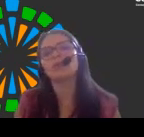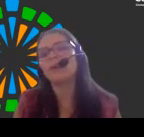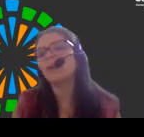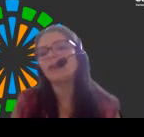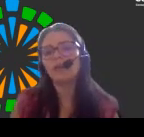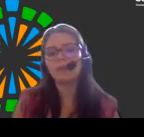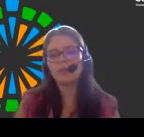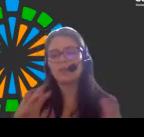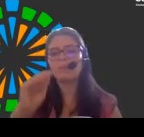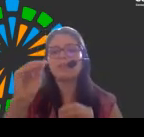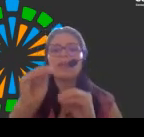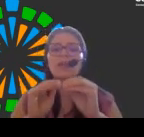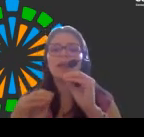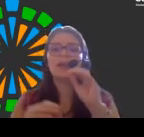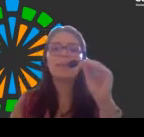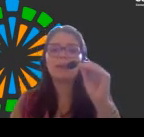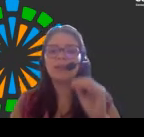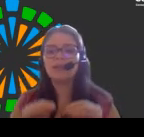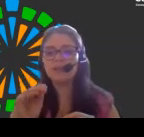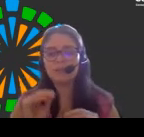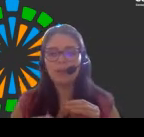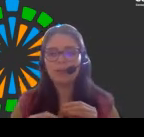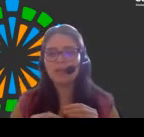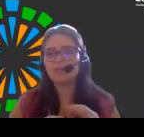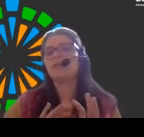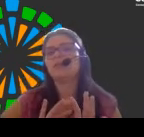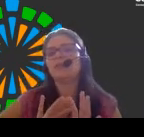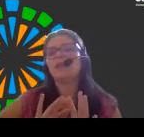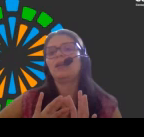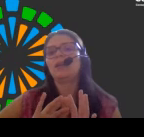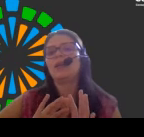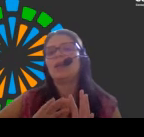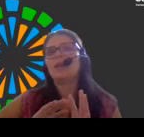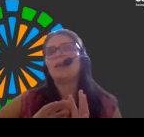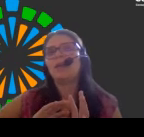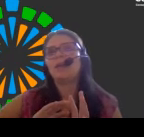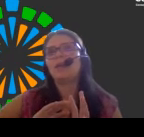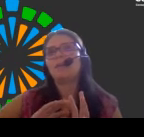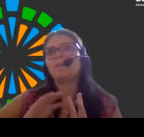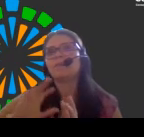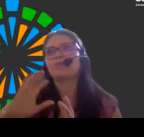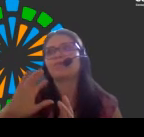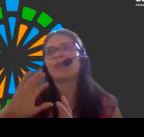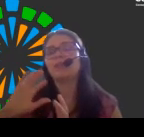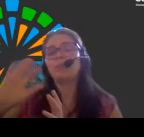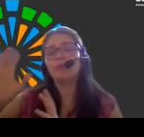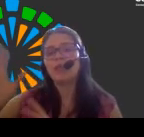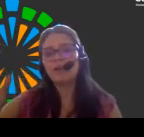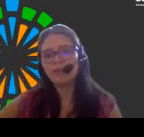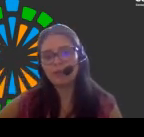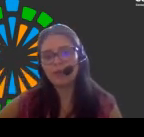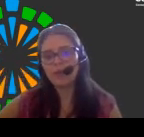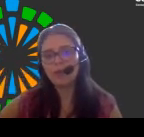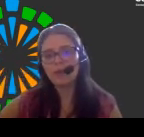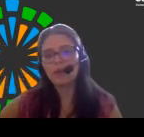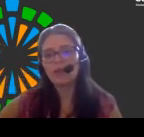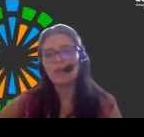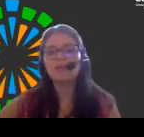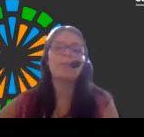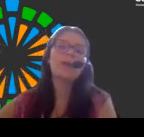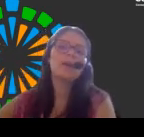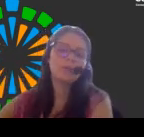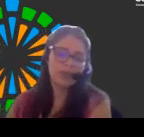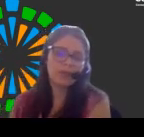hay personas que no saben que tienen una discapacidad Y a partir de esas preguntas se se pondera el resultado